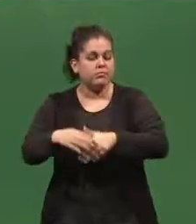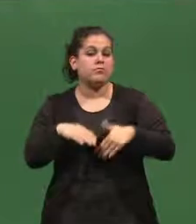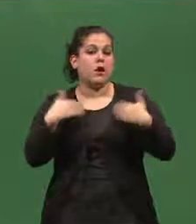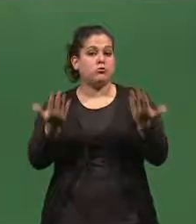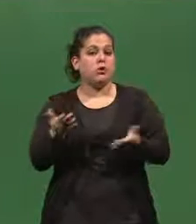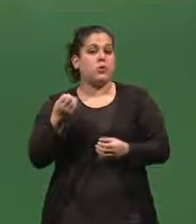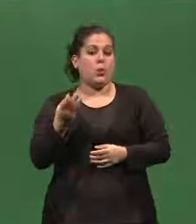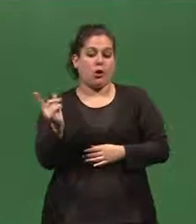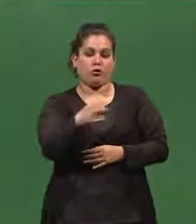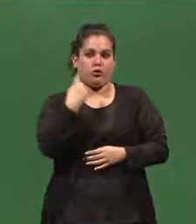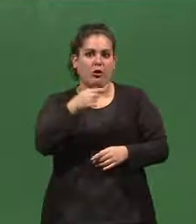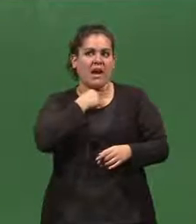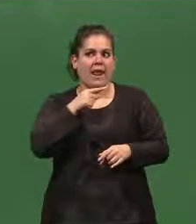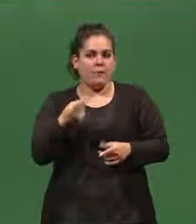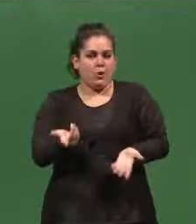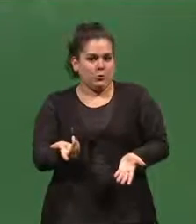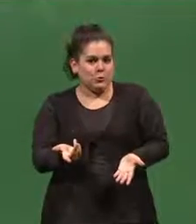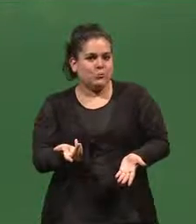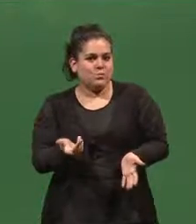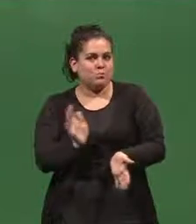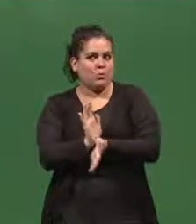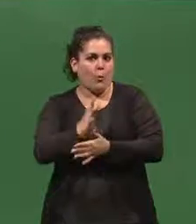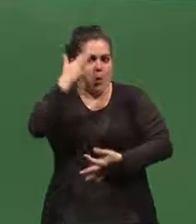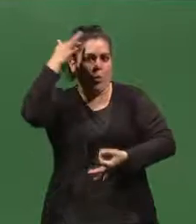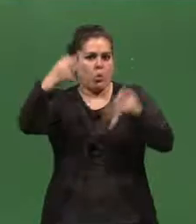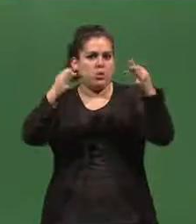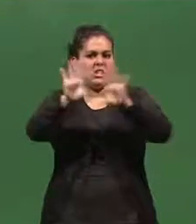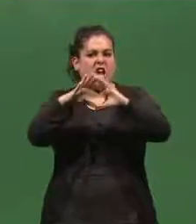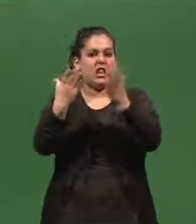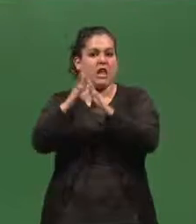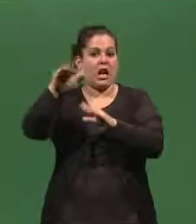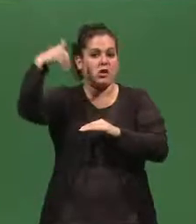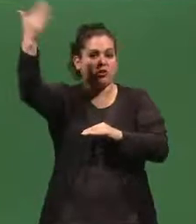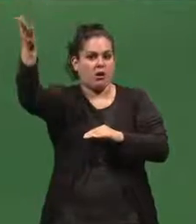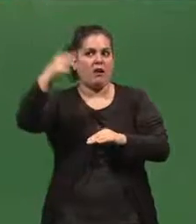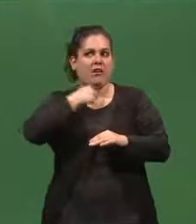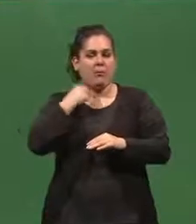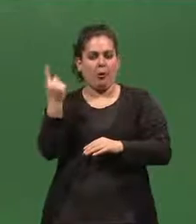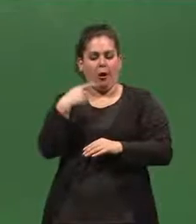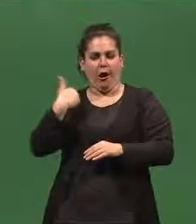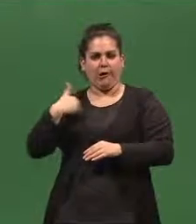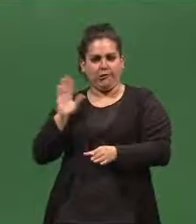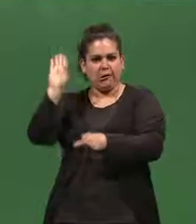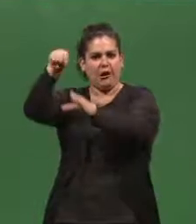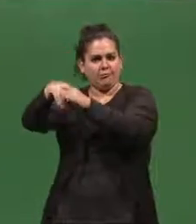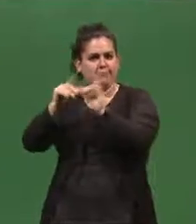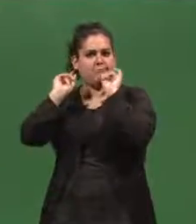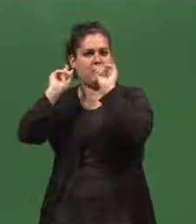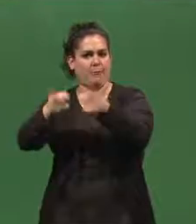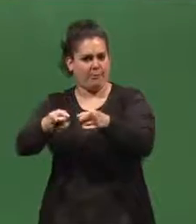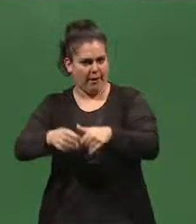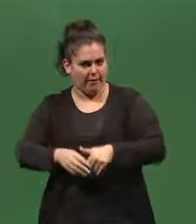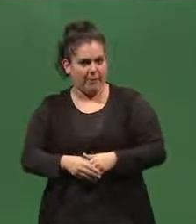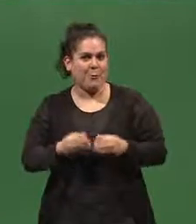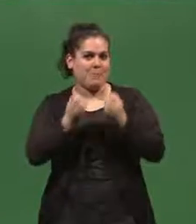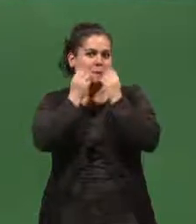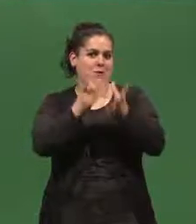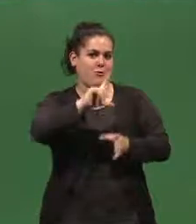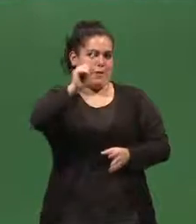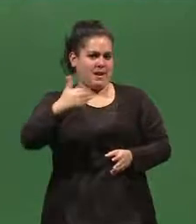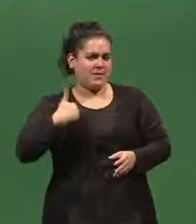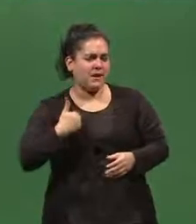este proyecto, es que estar a derecho, sinceramente, como se está haciendo en España y en muchos países de la Unión Europea,